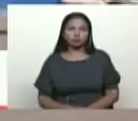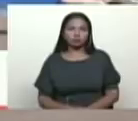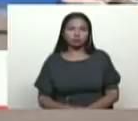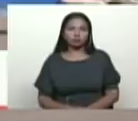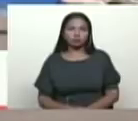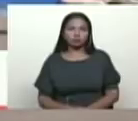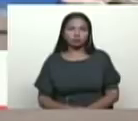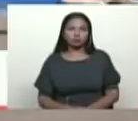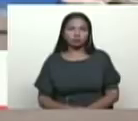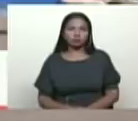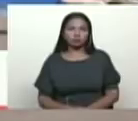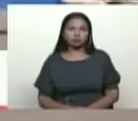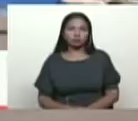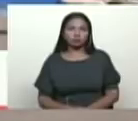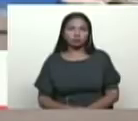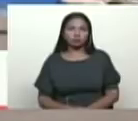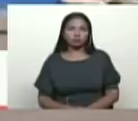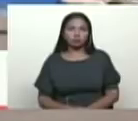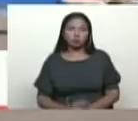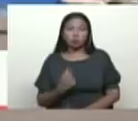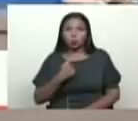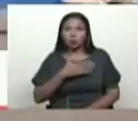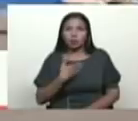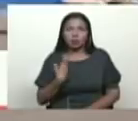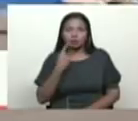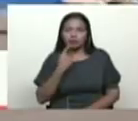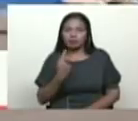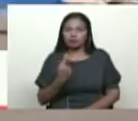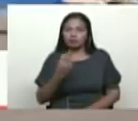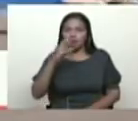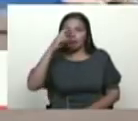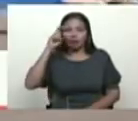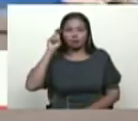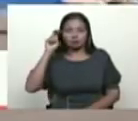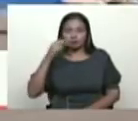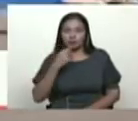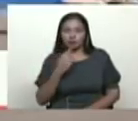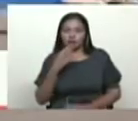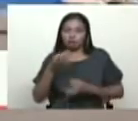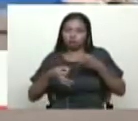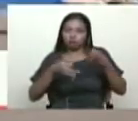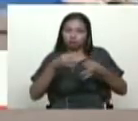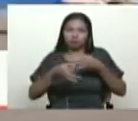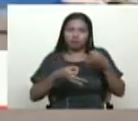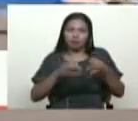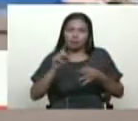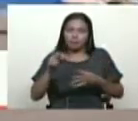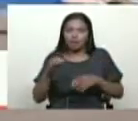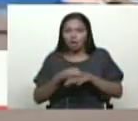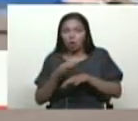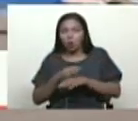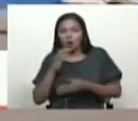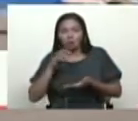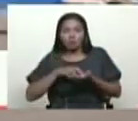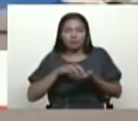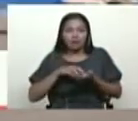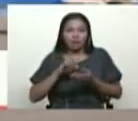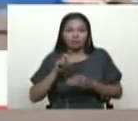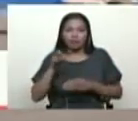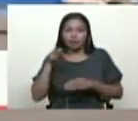Yo quiero, y así le decía al canciller y al gobernador de Miranda,